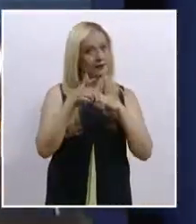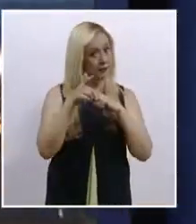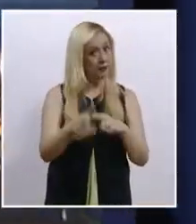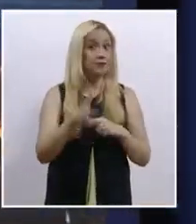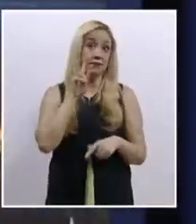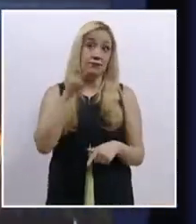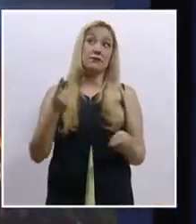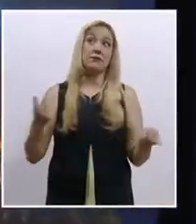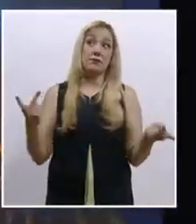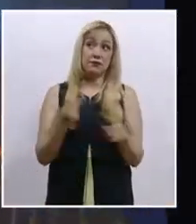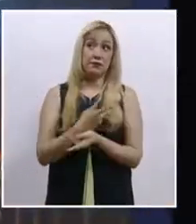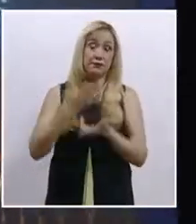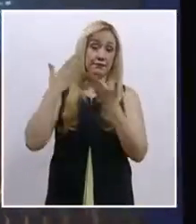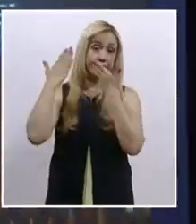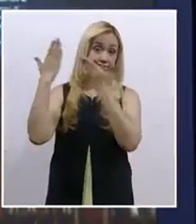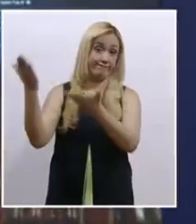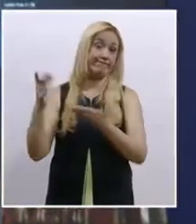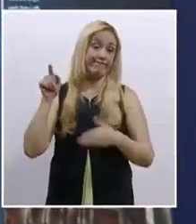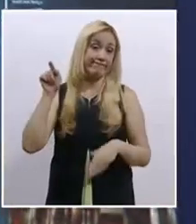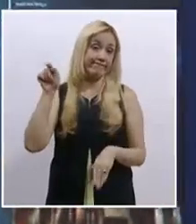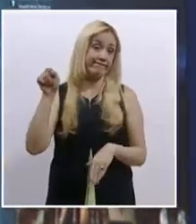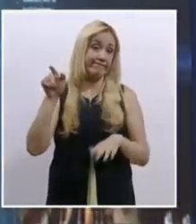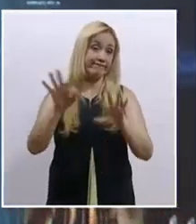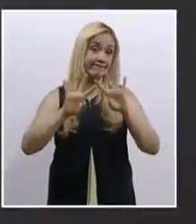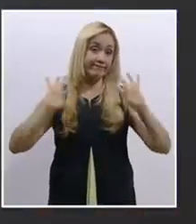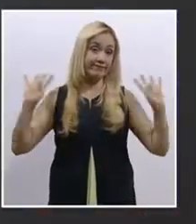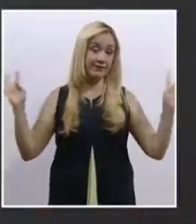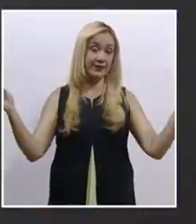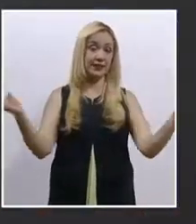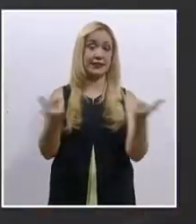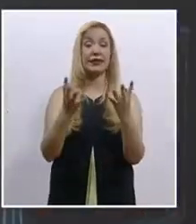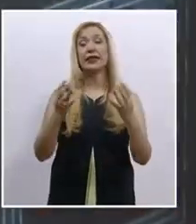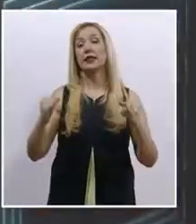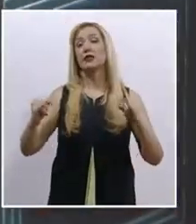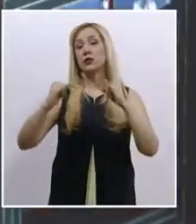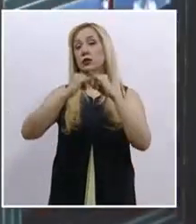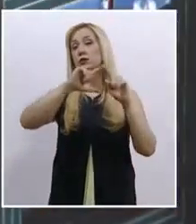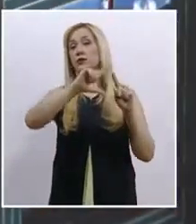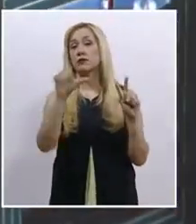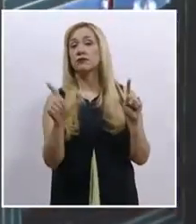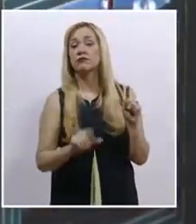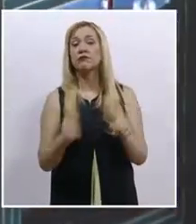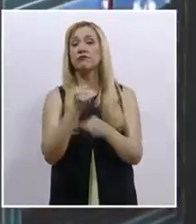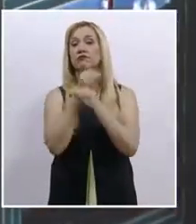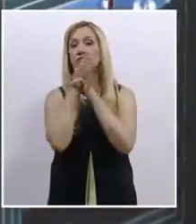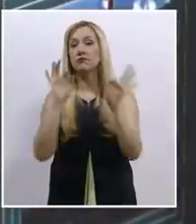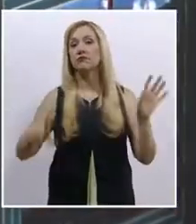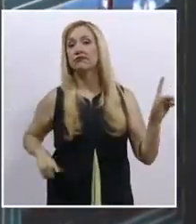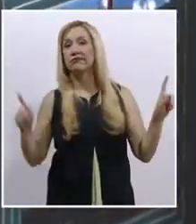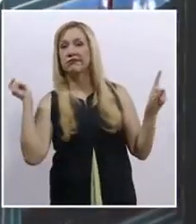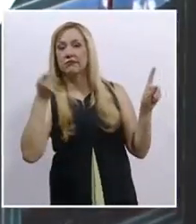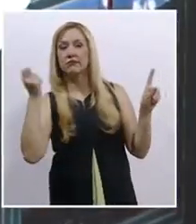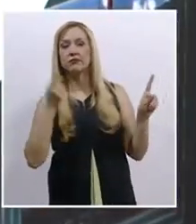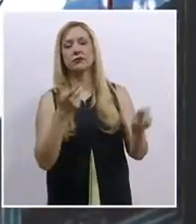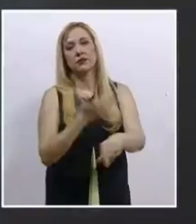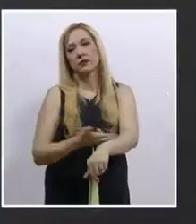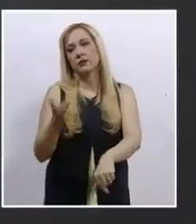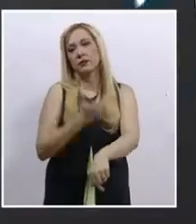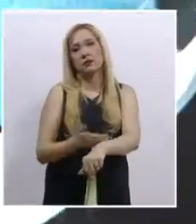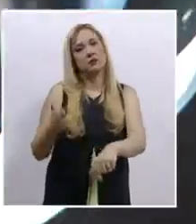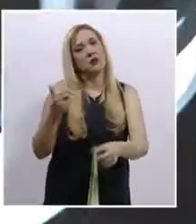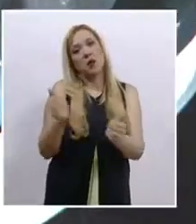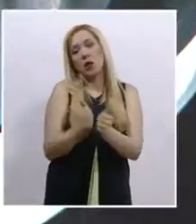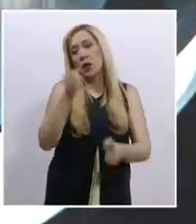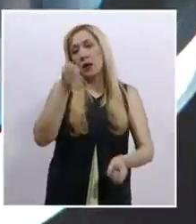al pendiente de lo que suceda en el Pleno del INAI. Poco a poco se van resolviendo estos casos que se tramitan vía amparo